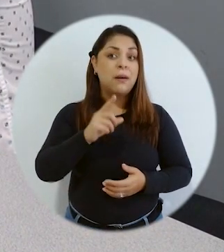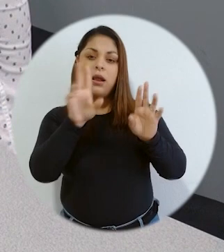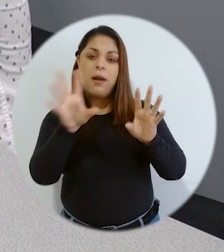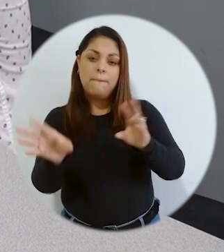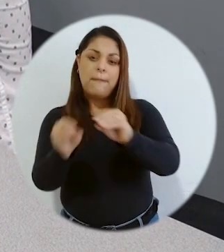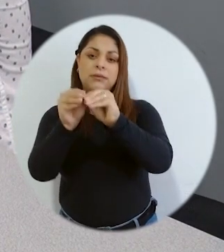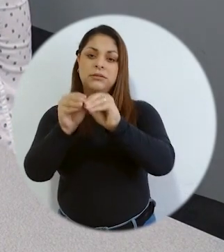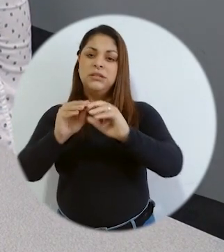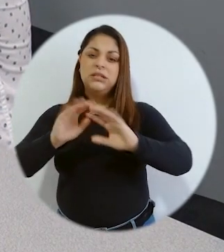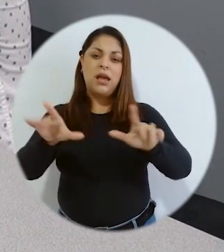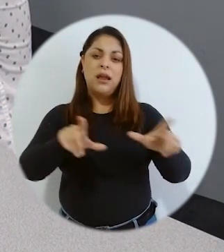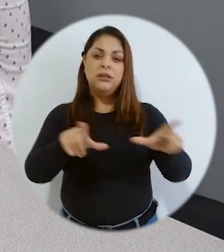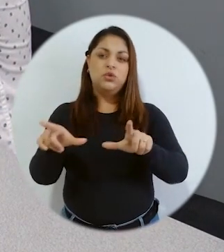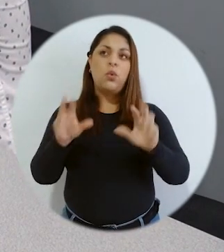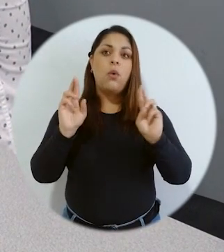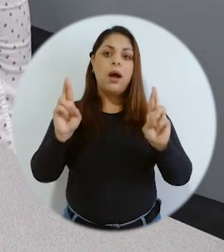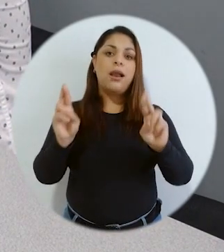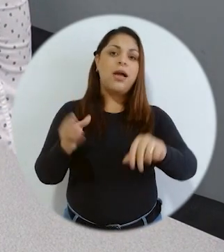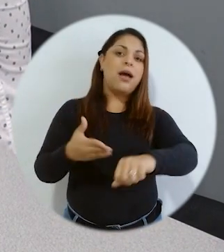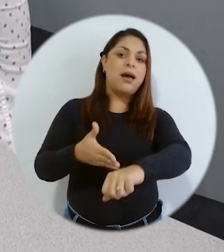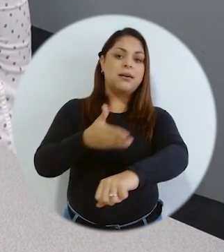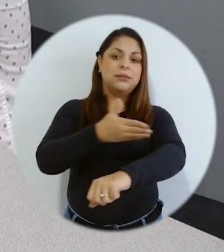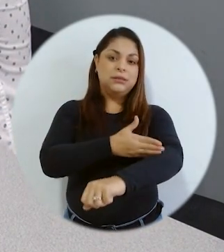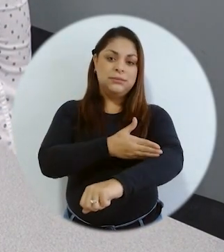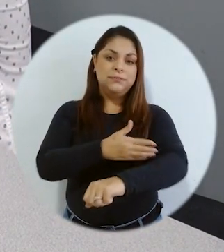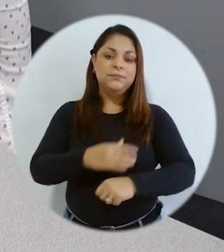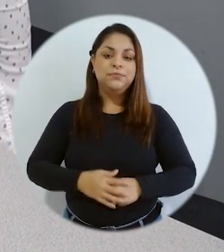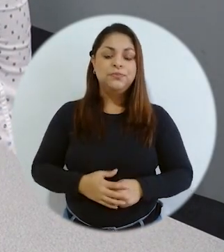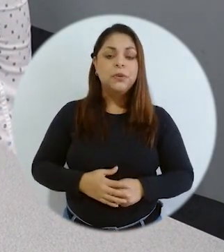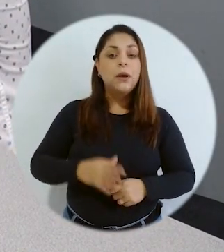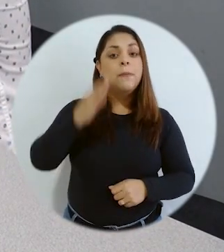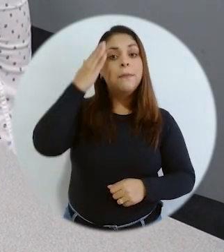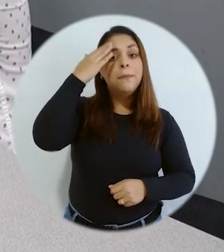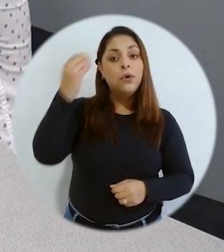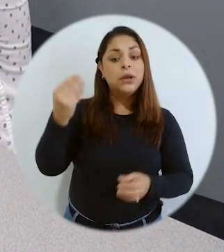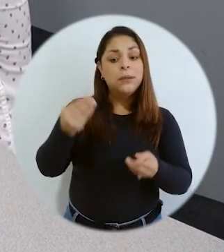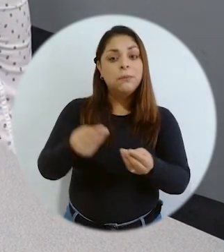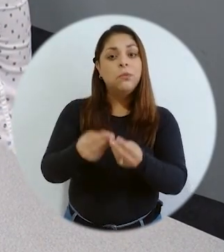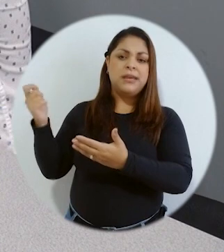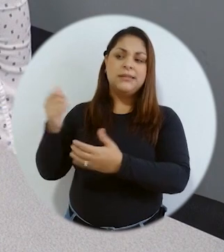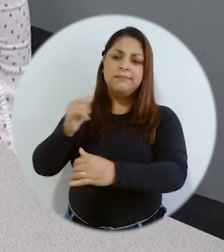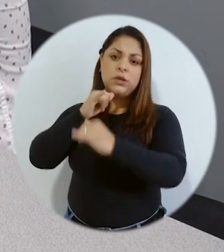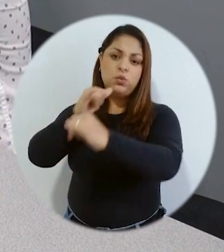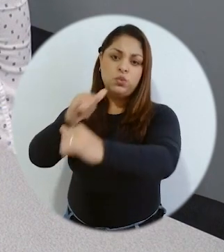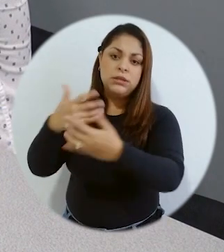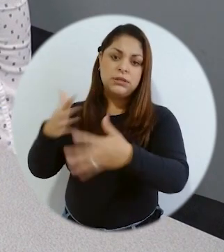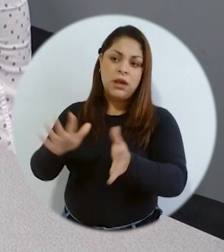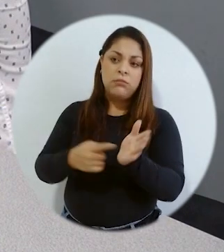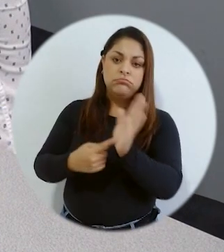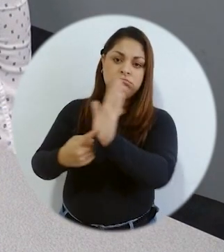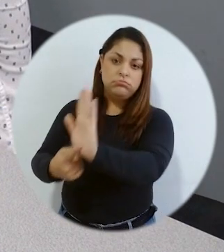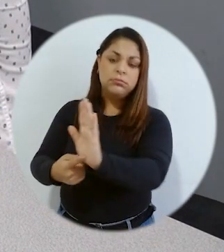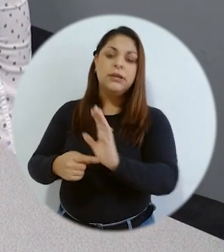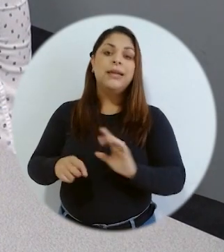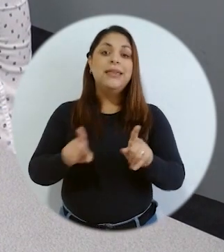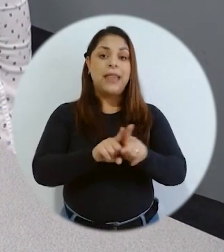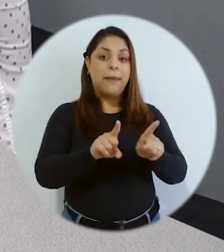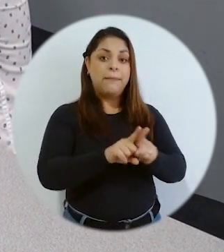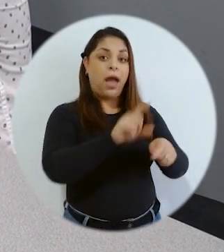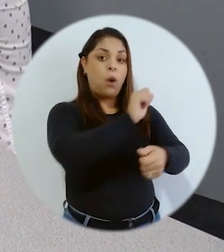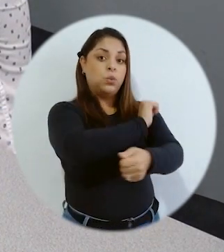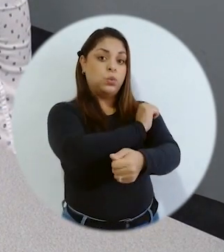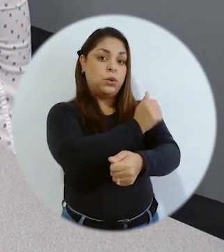las familias como nosotros, desde la producción del trabajo que estamos haciendo, la investigación de la película documental, agradecemos profundamente y creemos